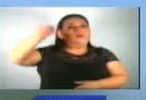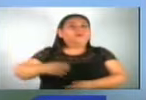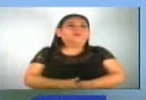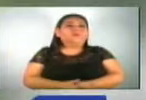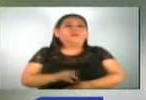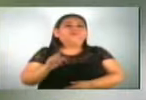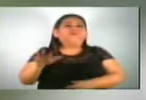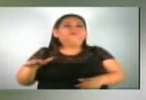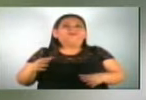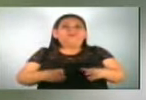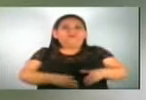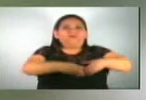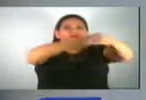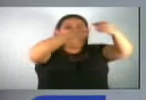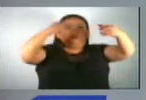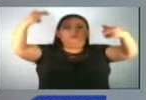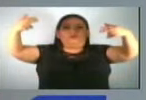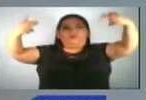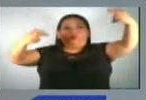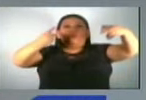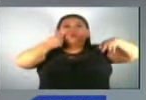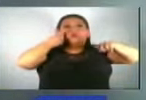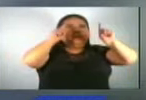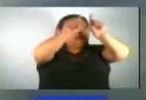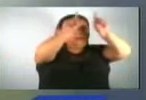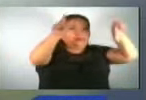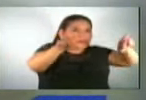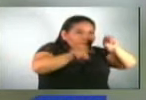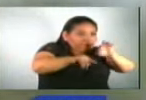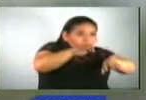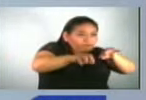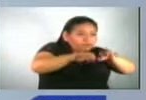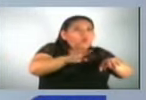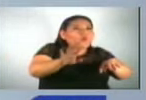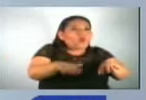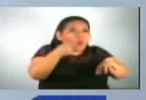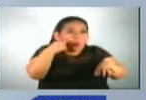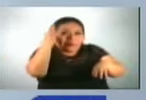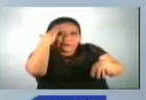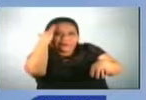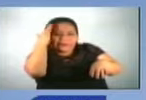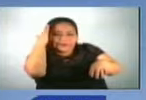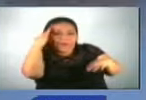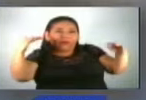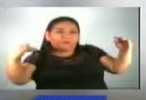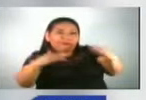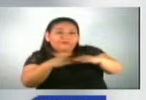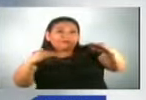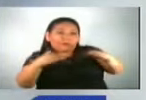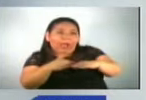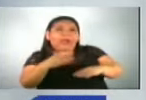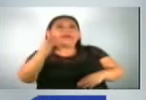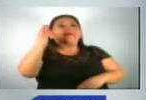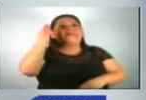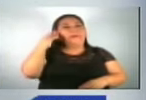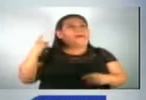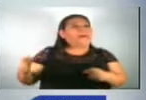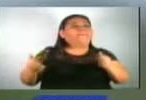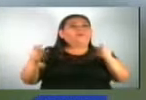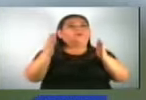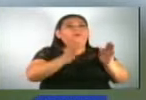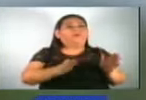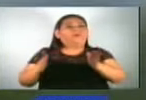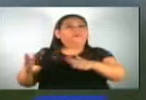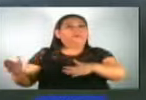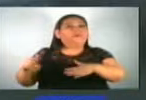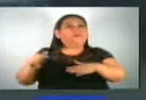estarán conectadas a un centro de monitoreo que les permitirá conocer cómo se encuentra el panorama en ese sector y poder tomar acciones. Buscan la